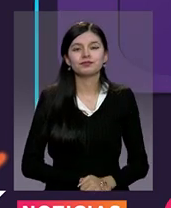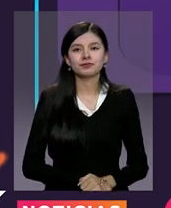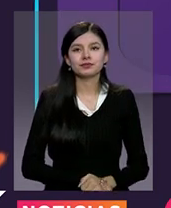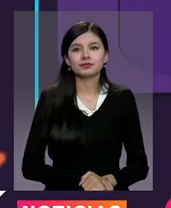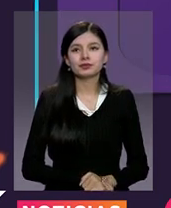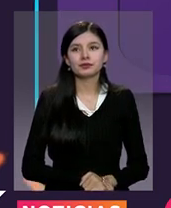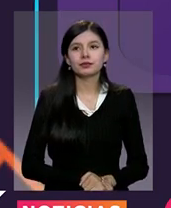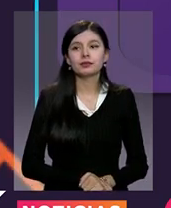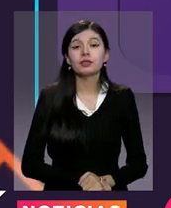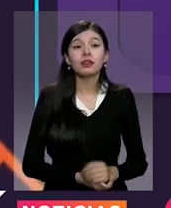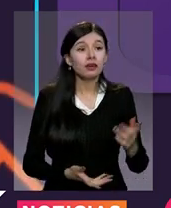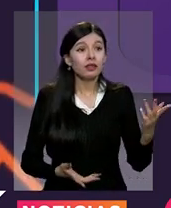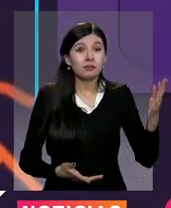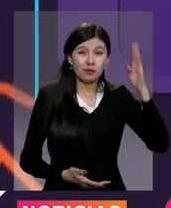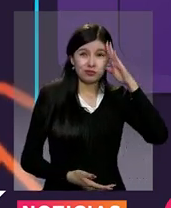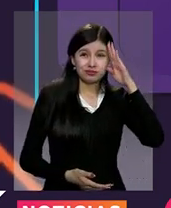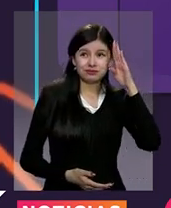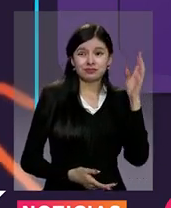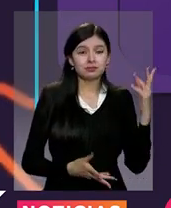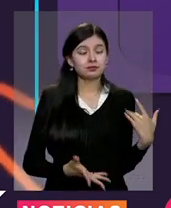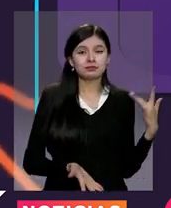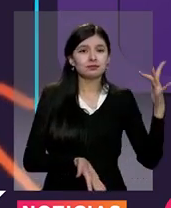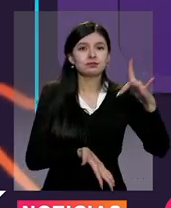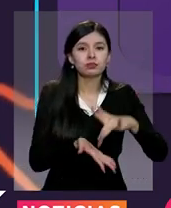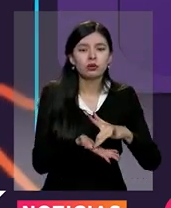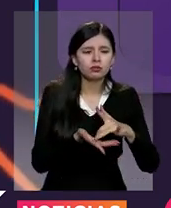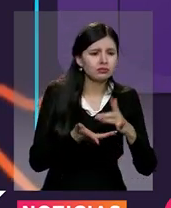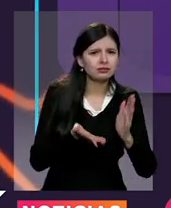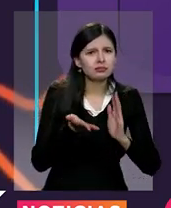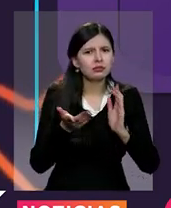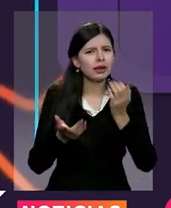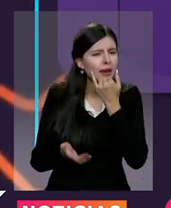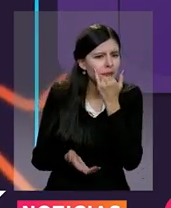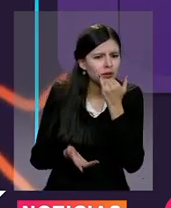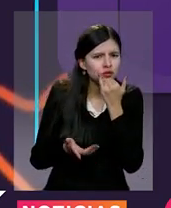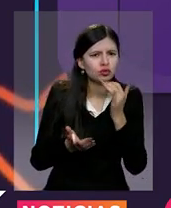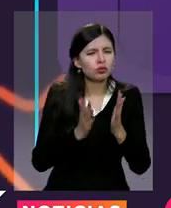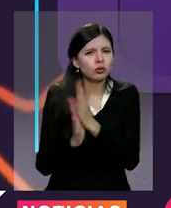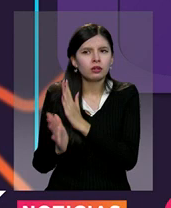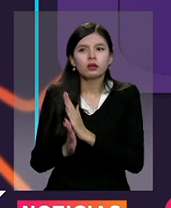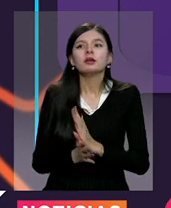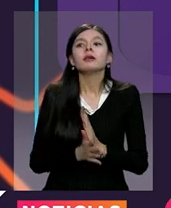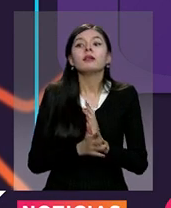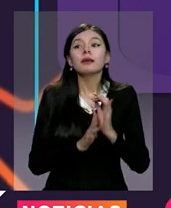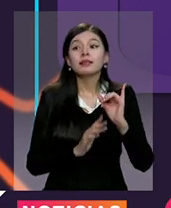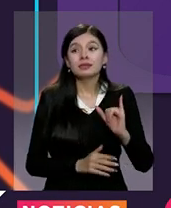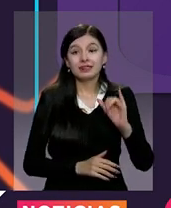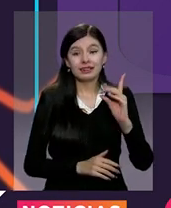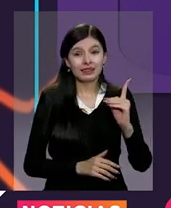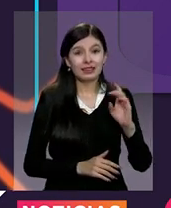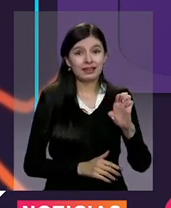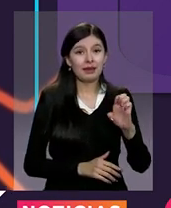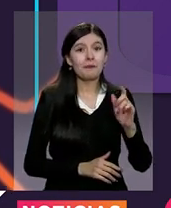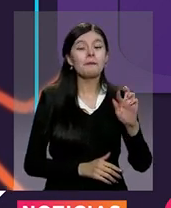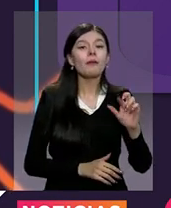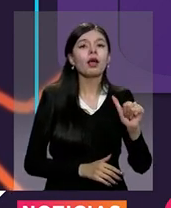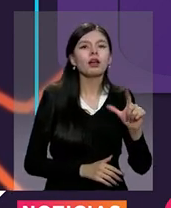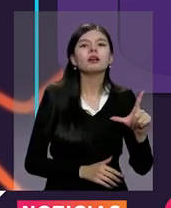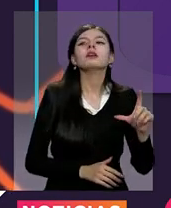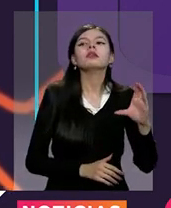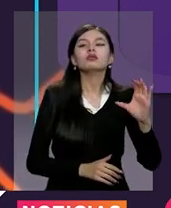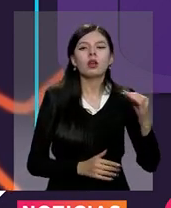se desplazaron las autoridades para esclarecer el hecho. Según Indepaz, hasta el 8 de julio se habían reportado 50 masacres que